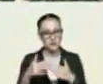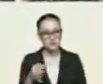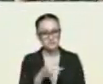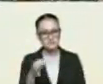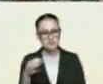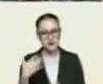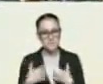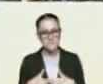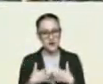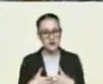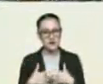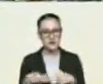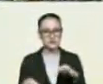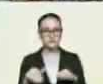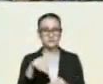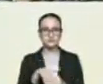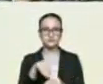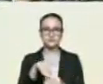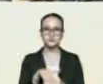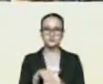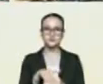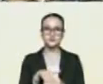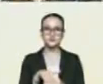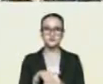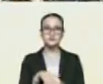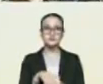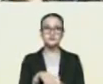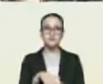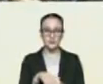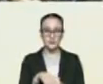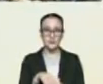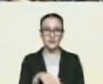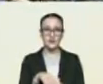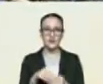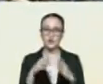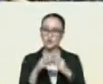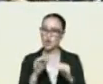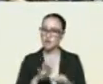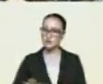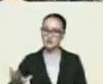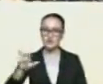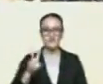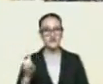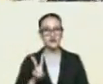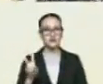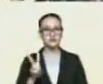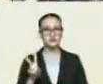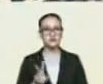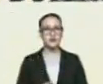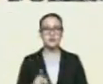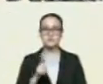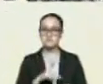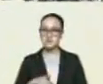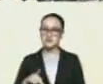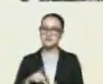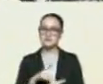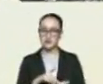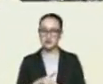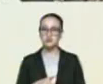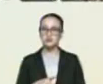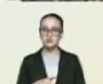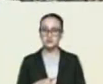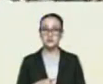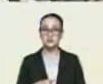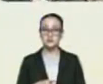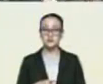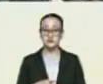eficacia de las maquinarias electorales dispuestas por el Consejo Nacional Electoral en todo el país, con una participación, como ya lo mencionaba,